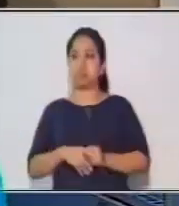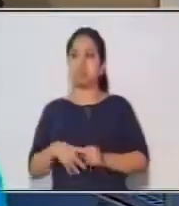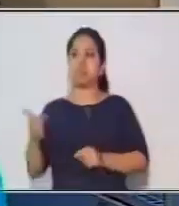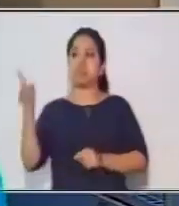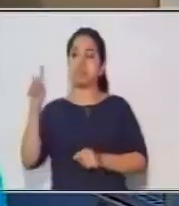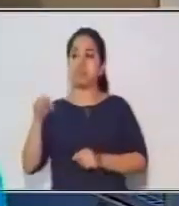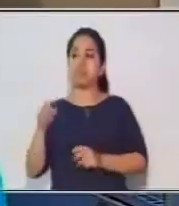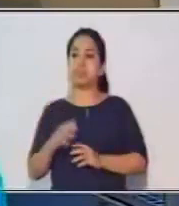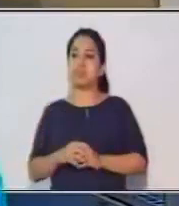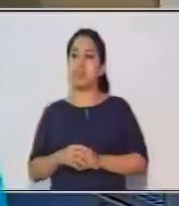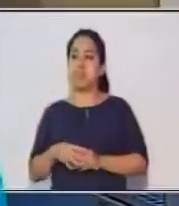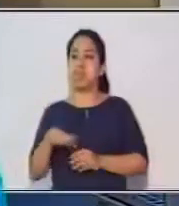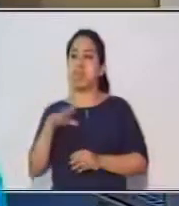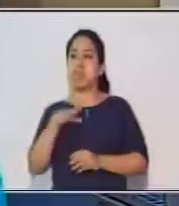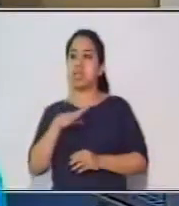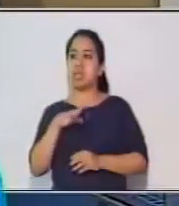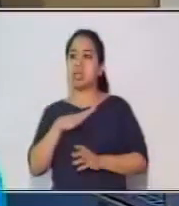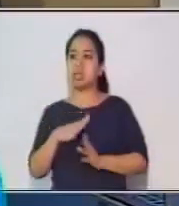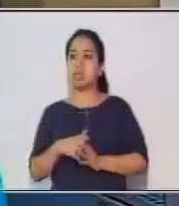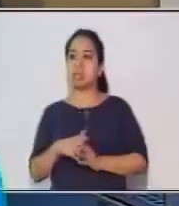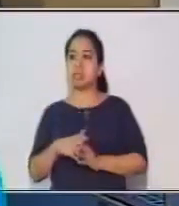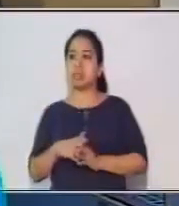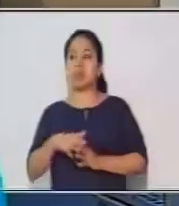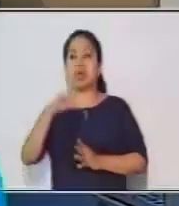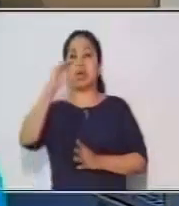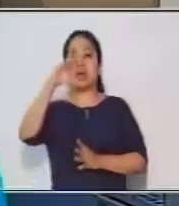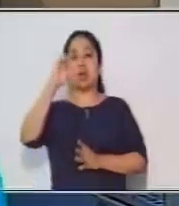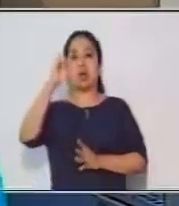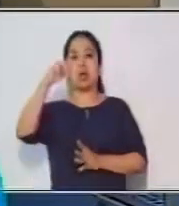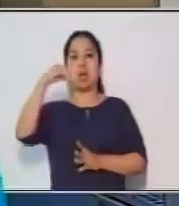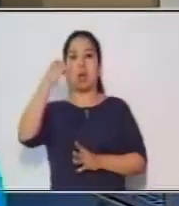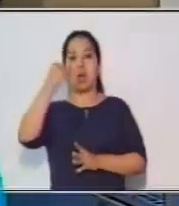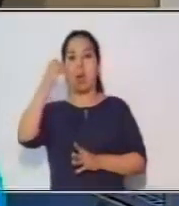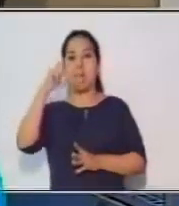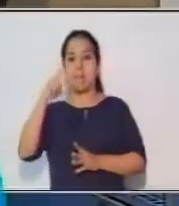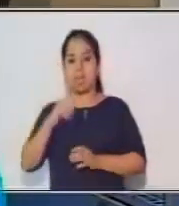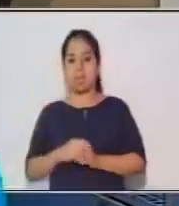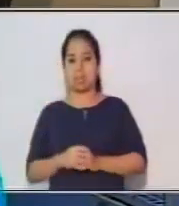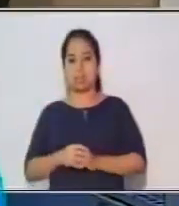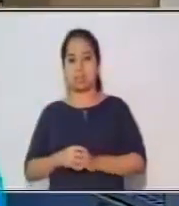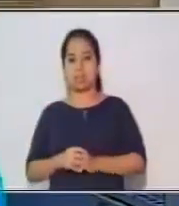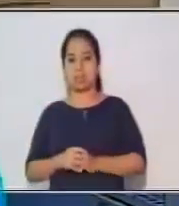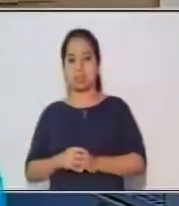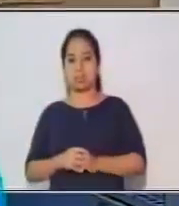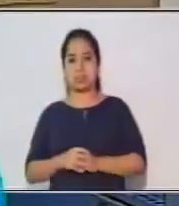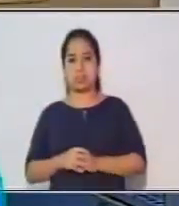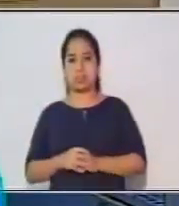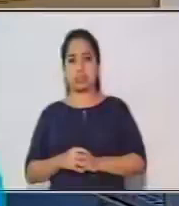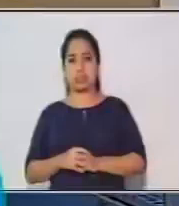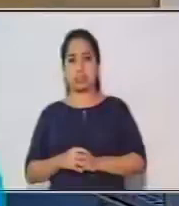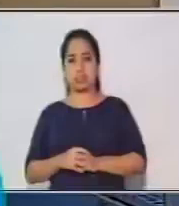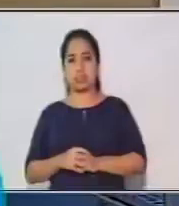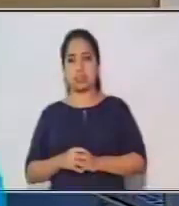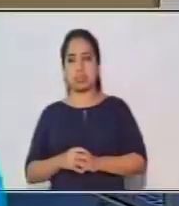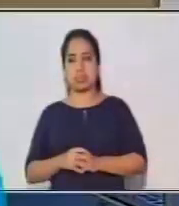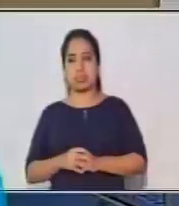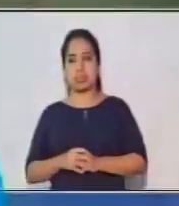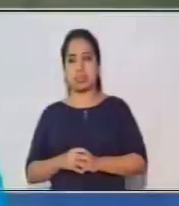caso tenemos el cómic. El cómic es